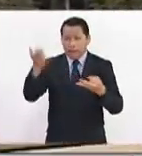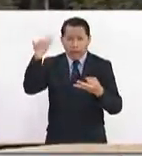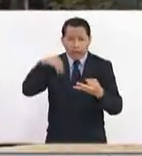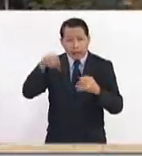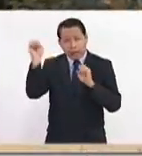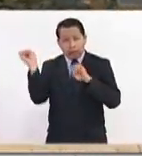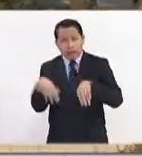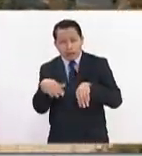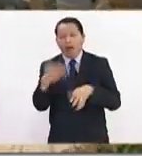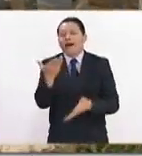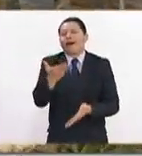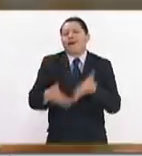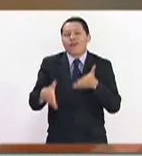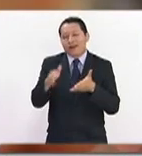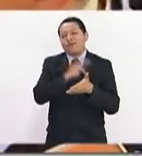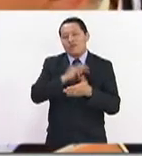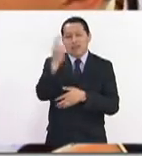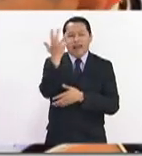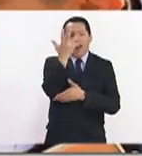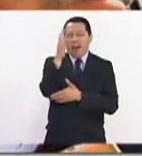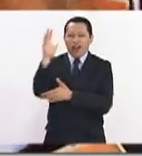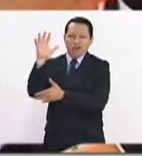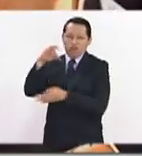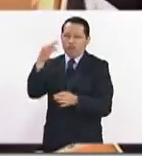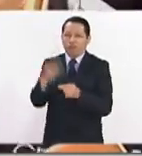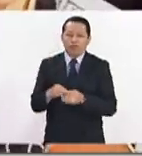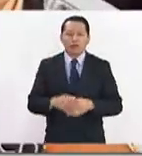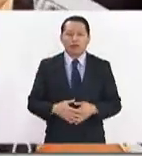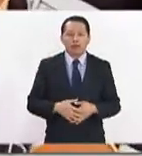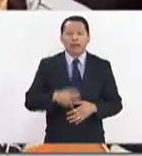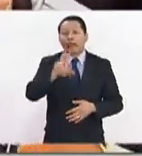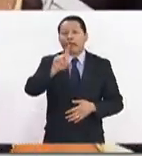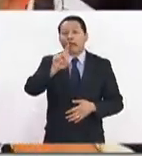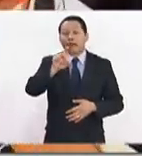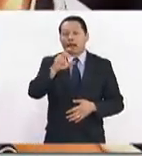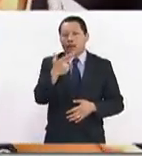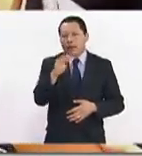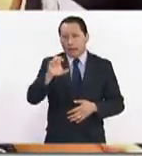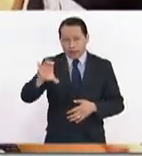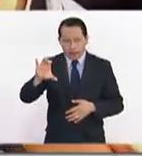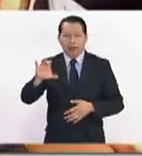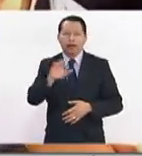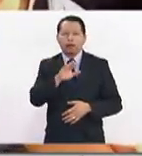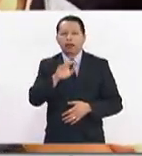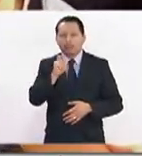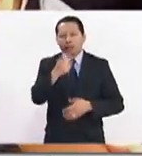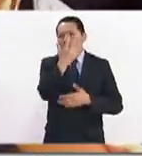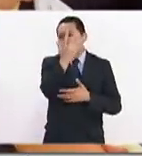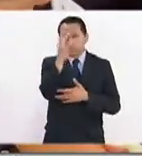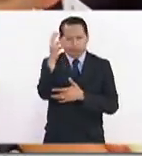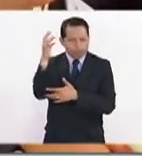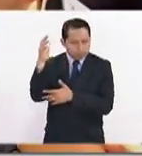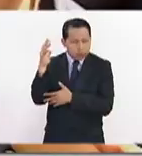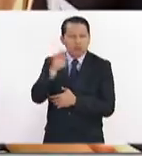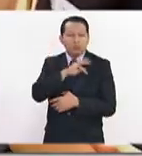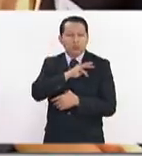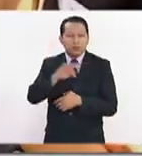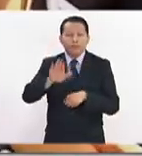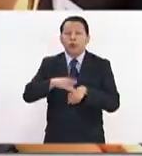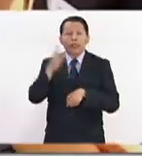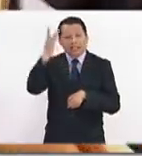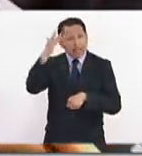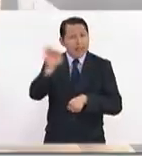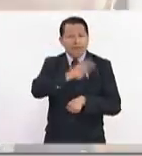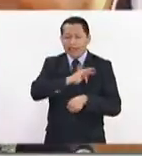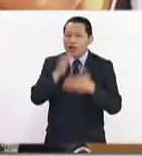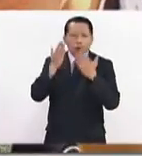en un pulmón para la Ciudad de México. Son prácticamente 30 hectáreas de pulmón para Santa Fe. Santa Fe no tenía un